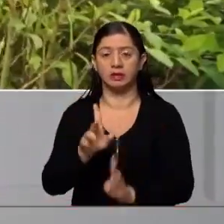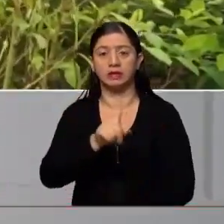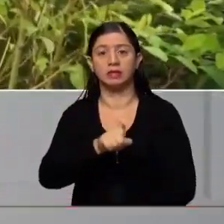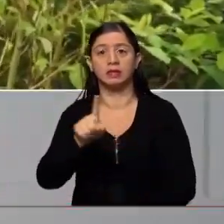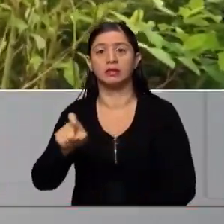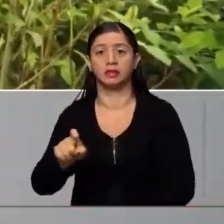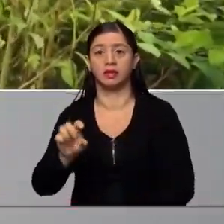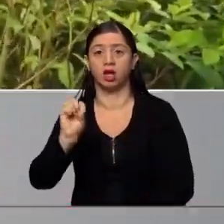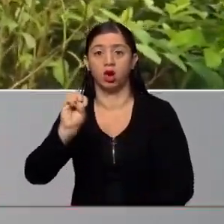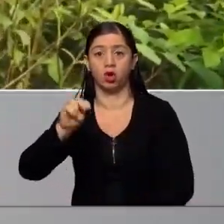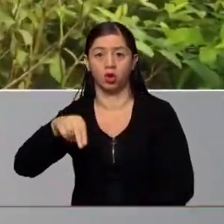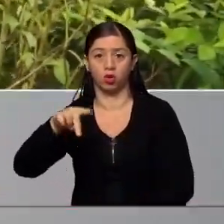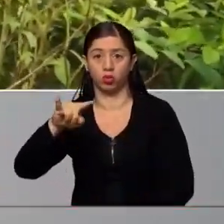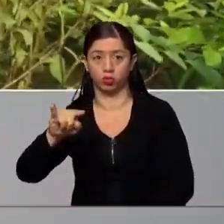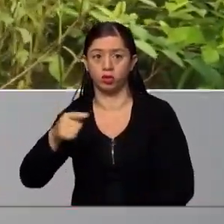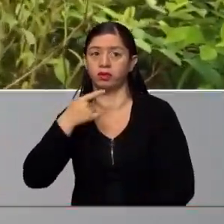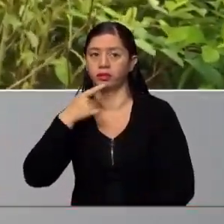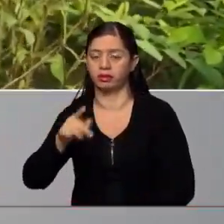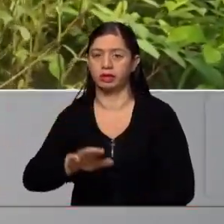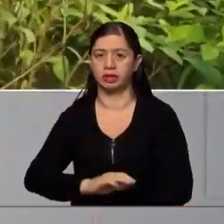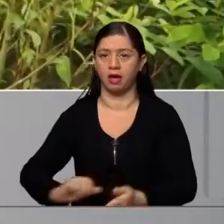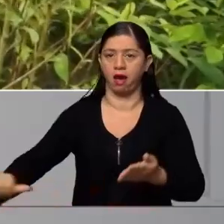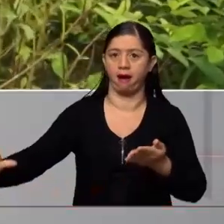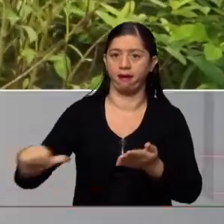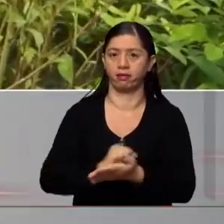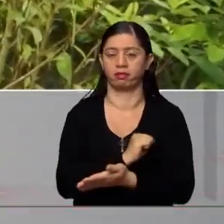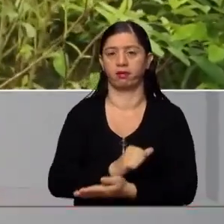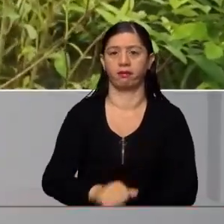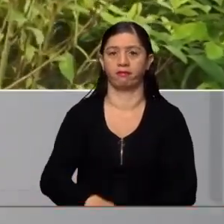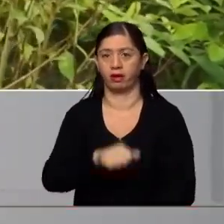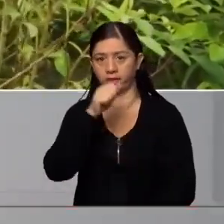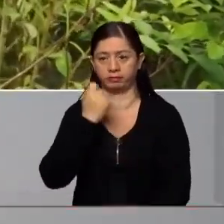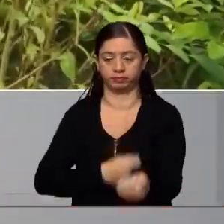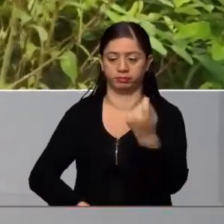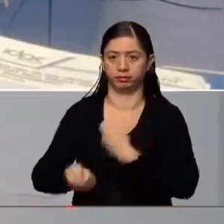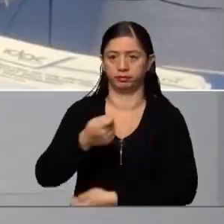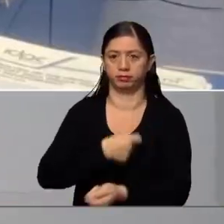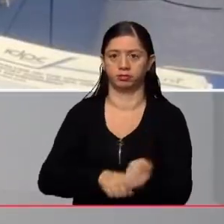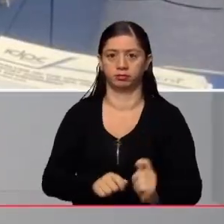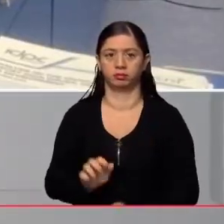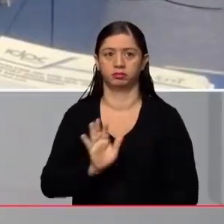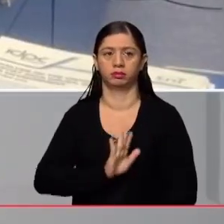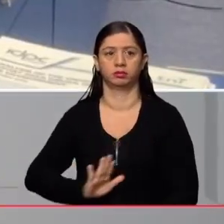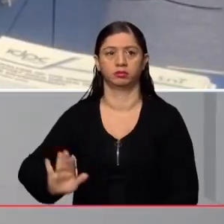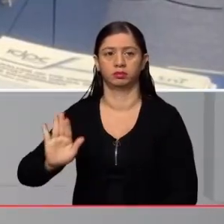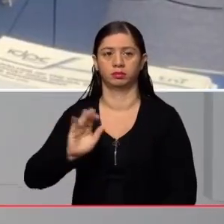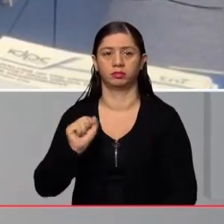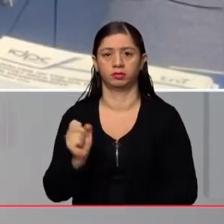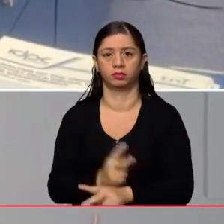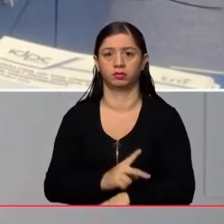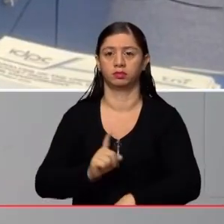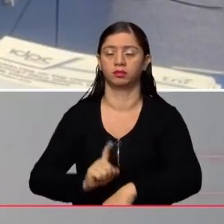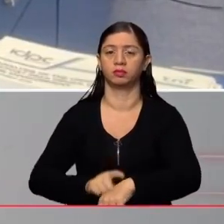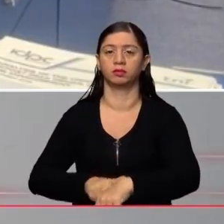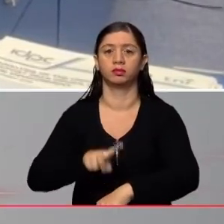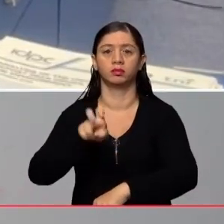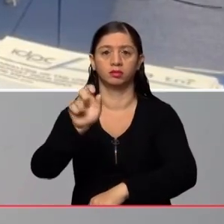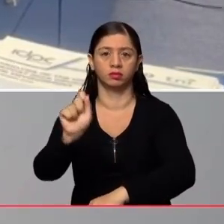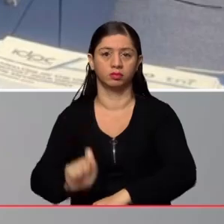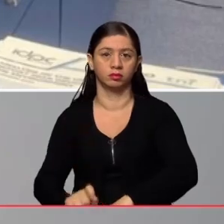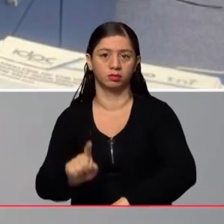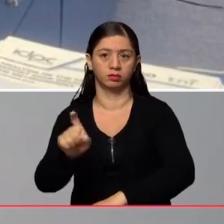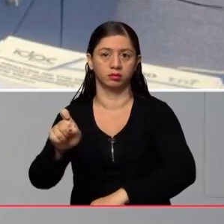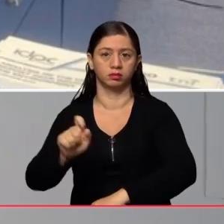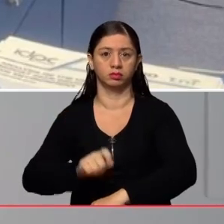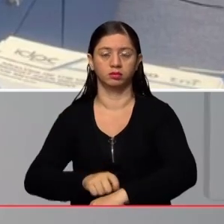ONU que pretende desterrar el narcotráfico y la violencia en su departamento. Luz Ángel, y a las 7 de la mañana, 6 minutos, le cuento que